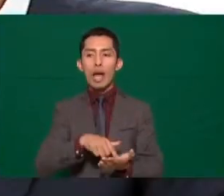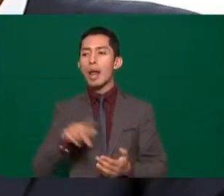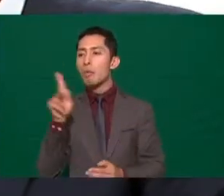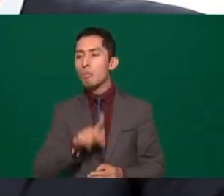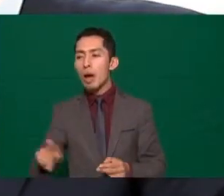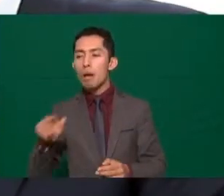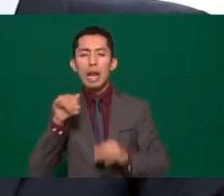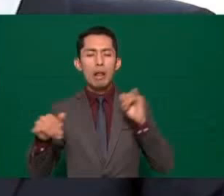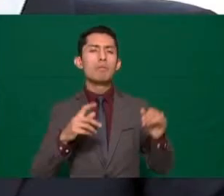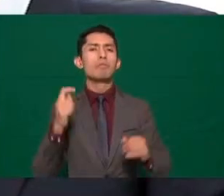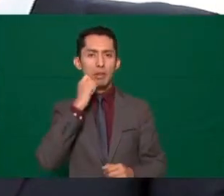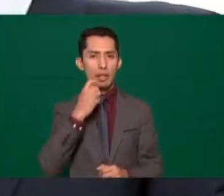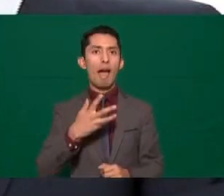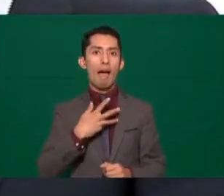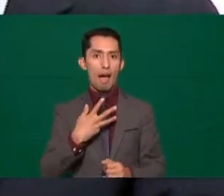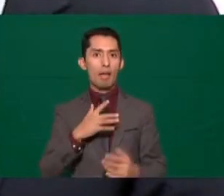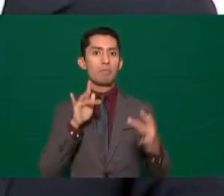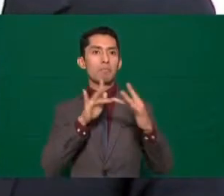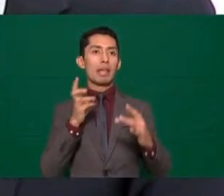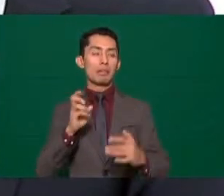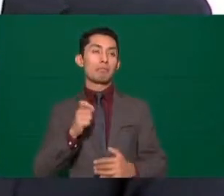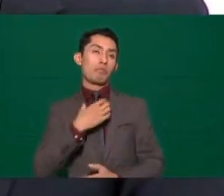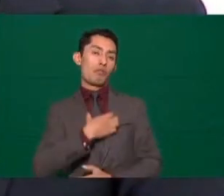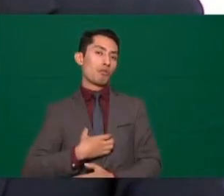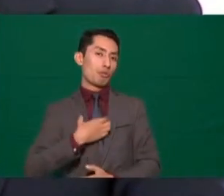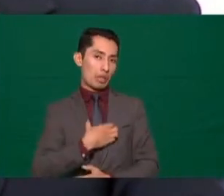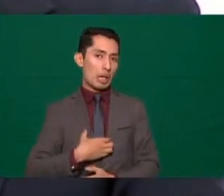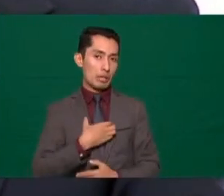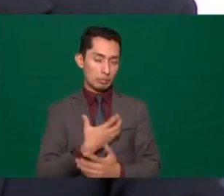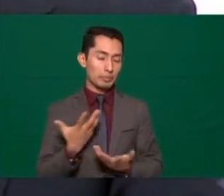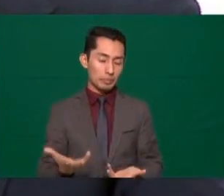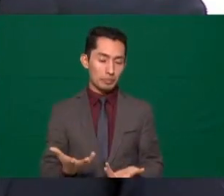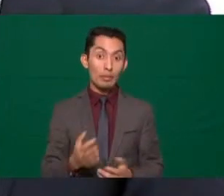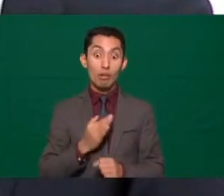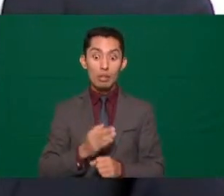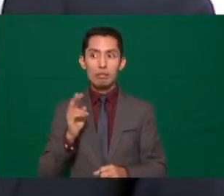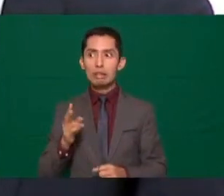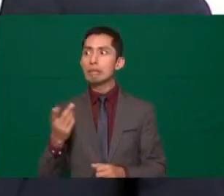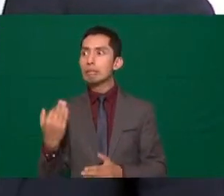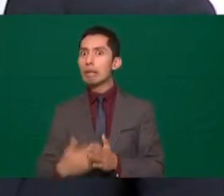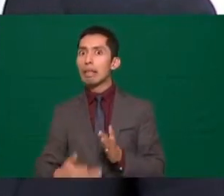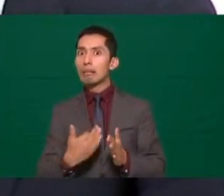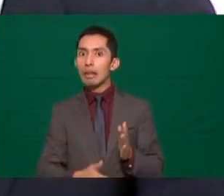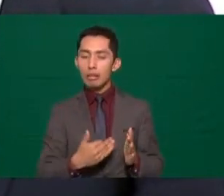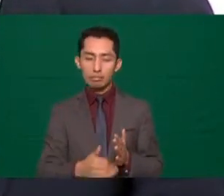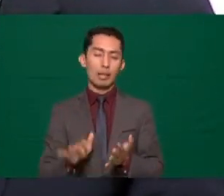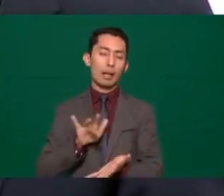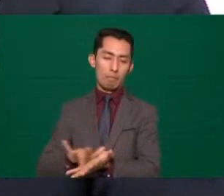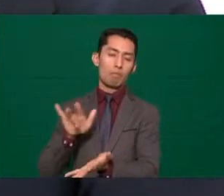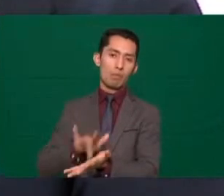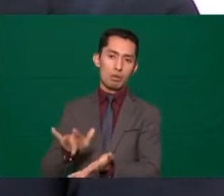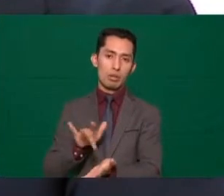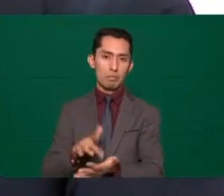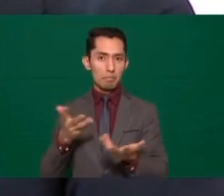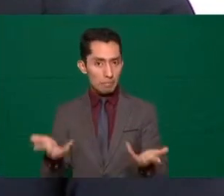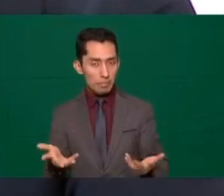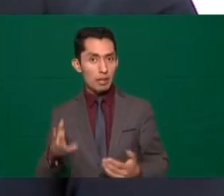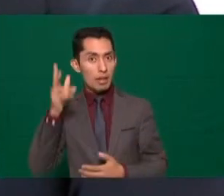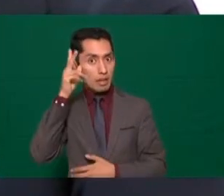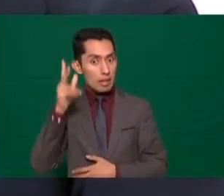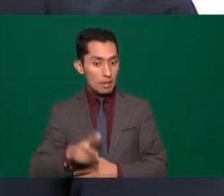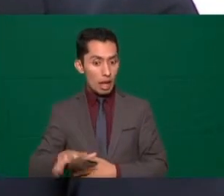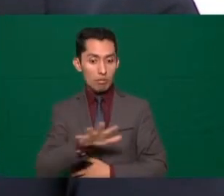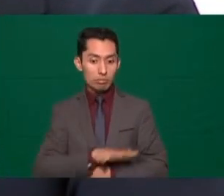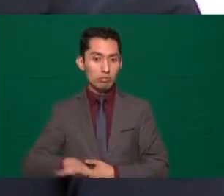pueblos. Vamos a seguir apoyando ahora que se necesita. Ya en el caso de Hidalgo,